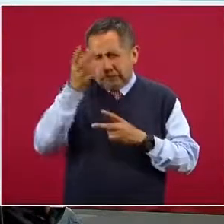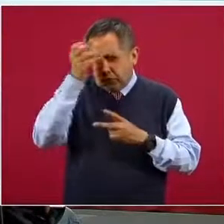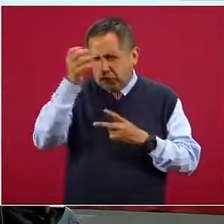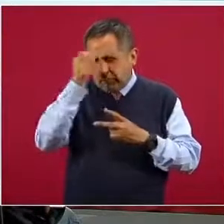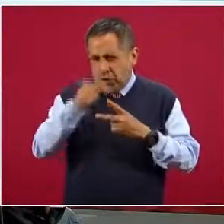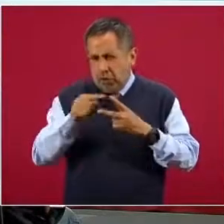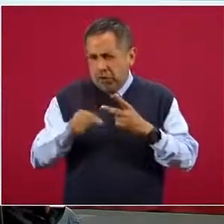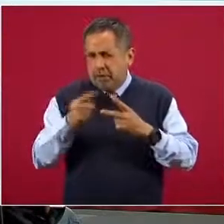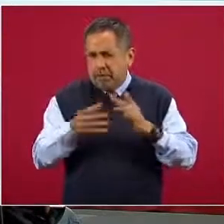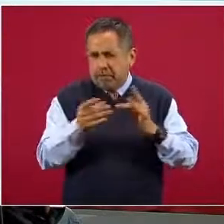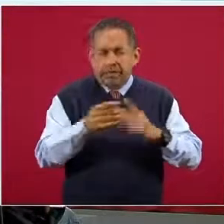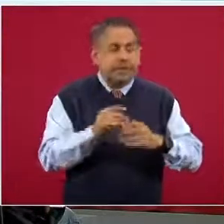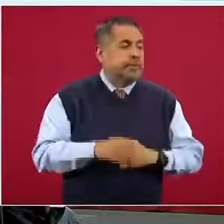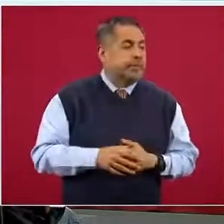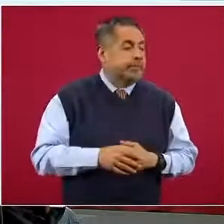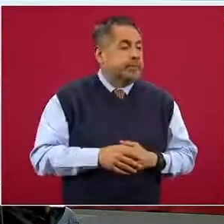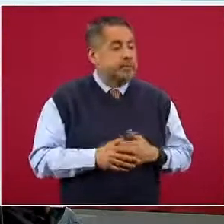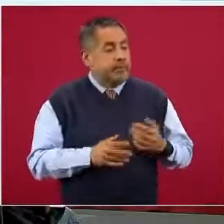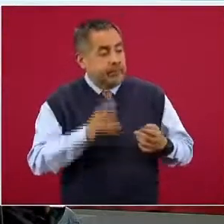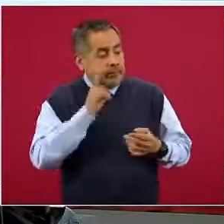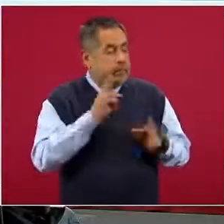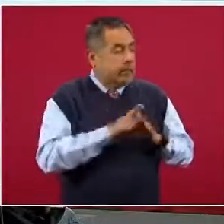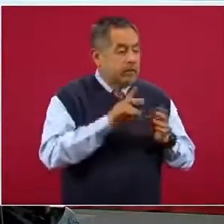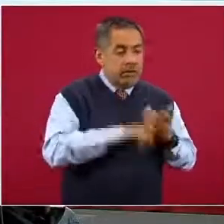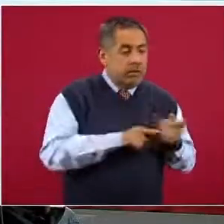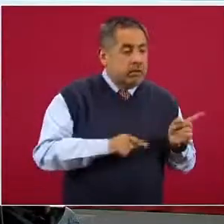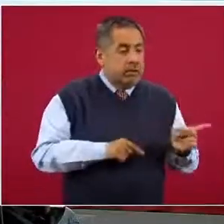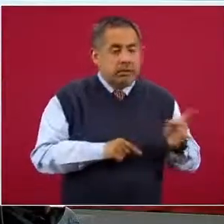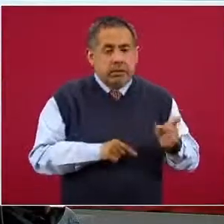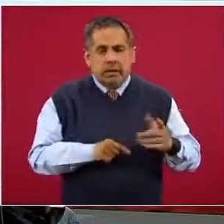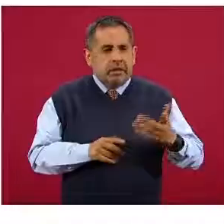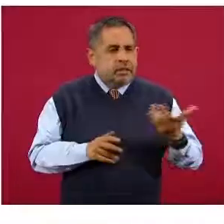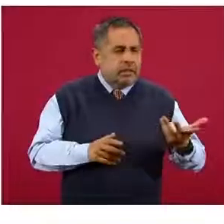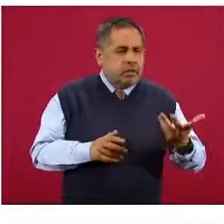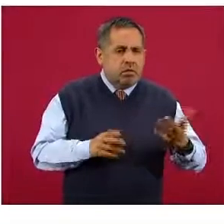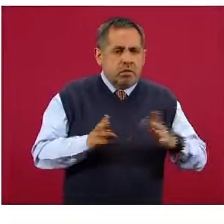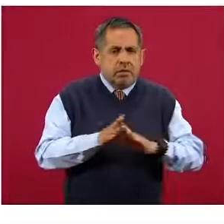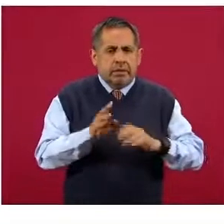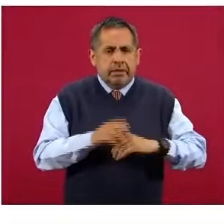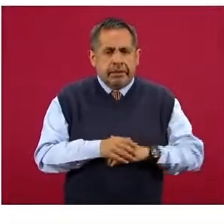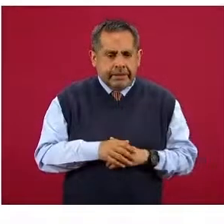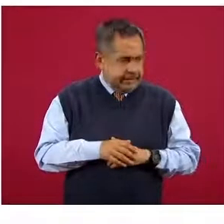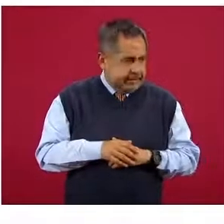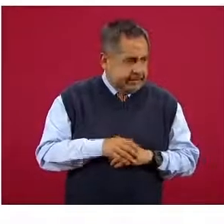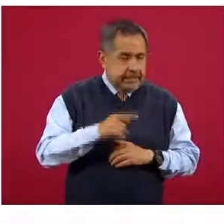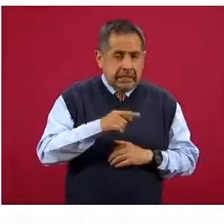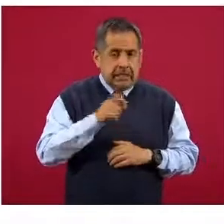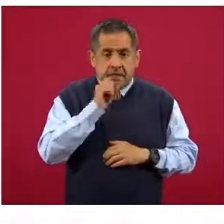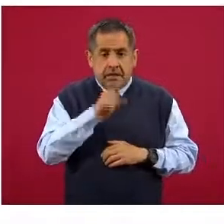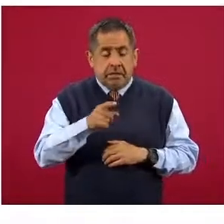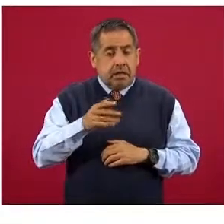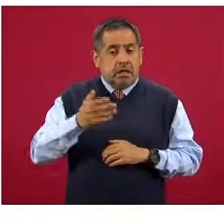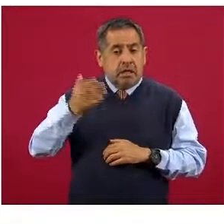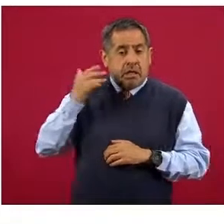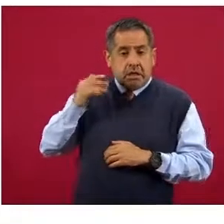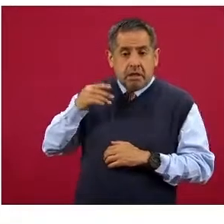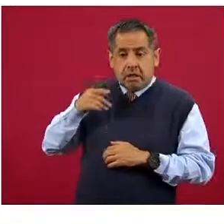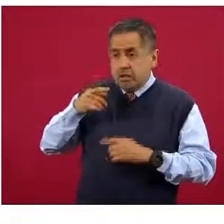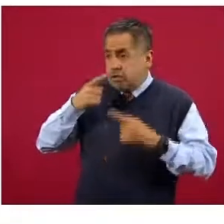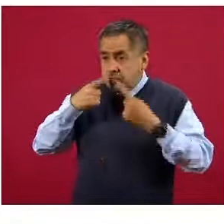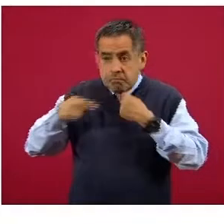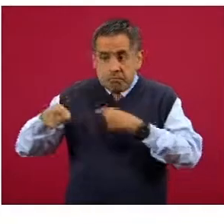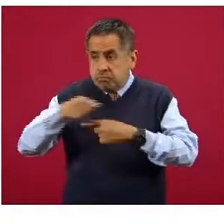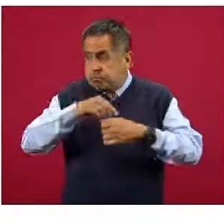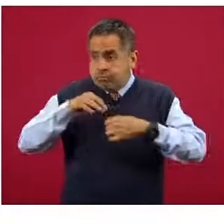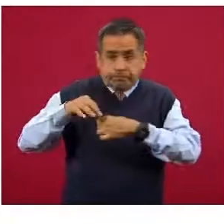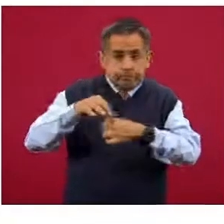El poder llevar a cabo esta actividad precisamente fue algo que se normó y votó y por lo tanto se alineó